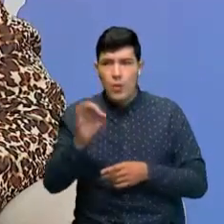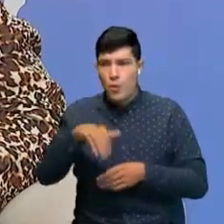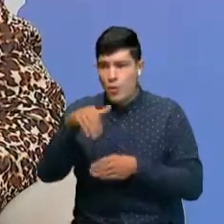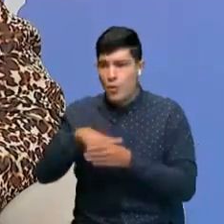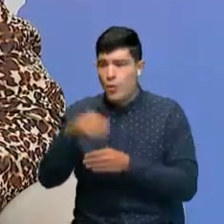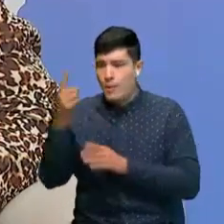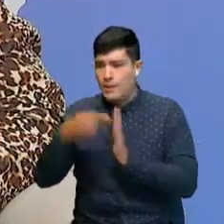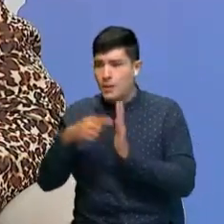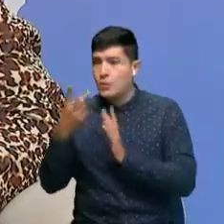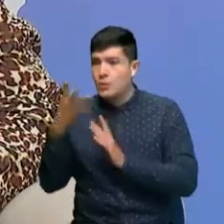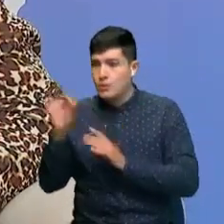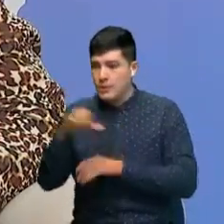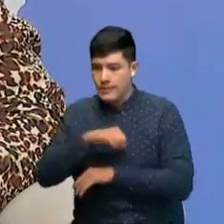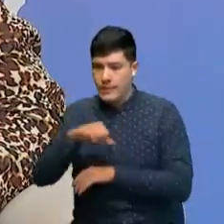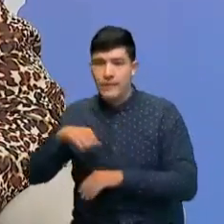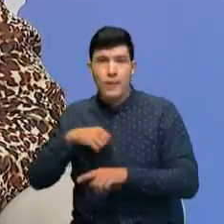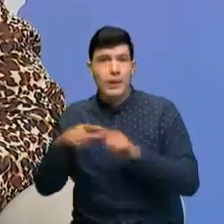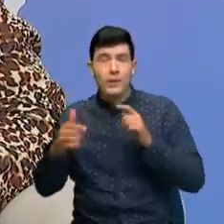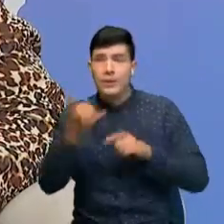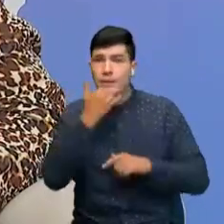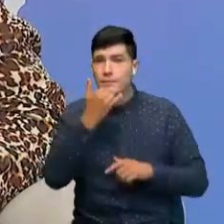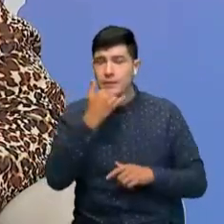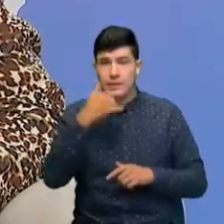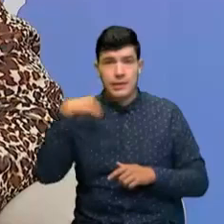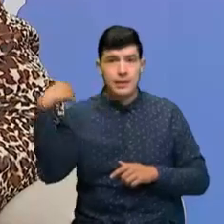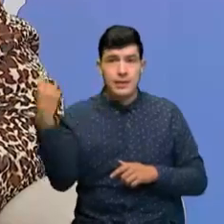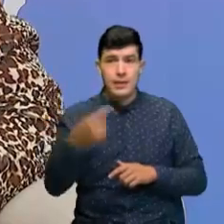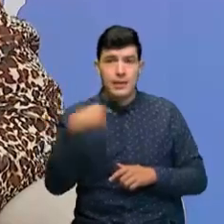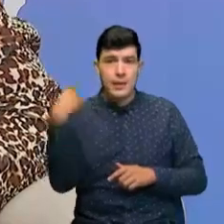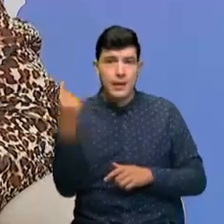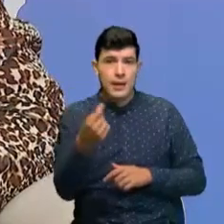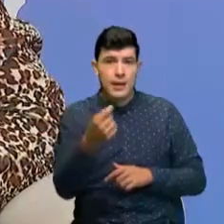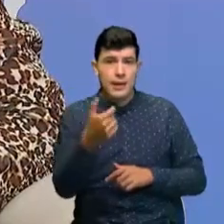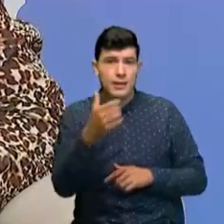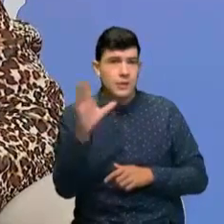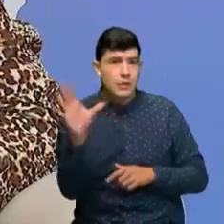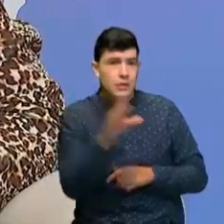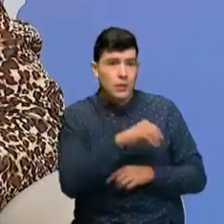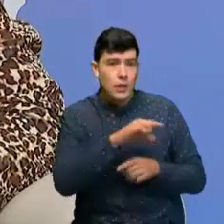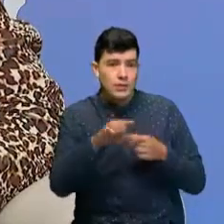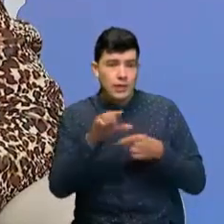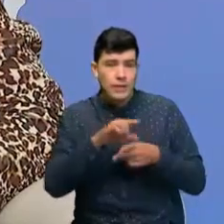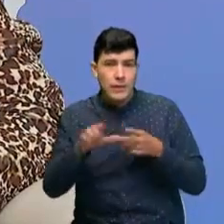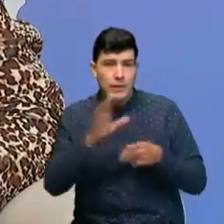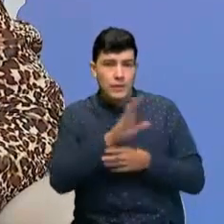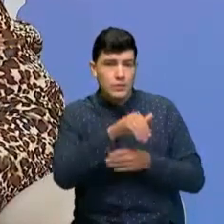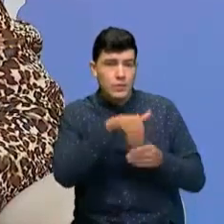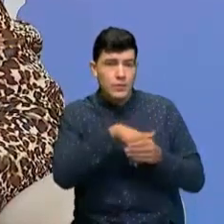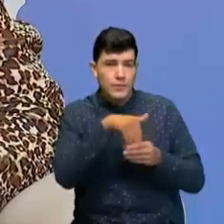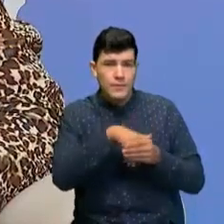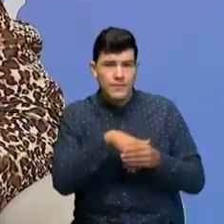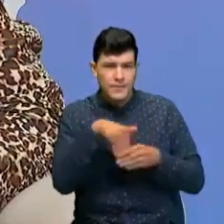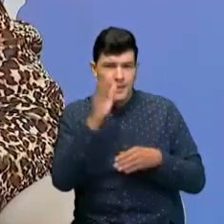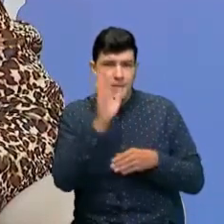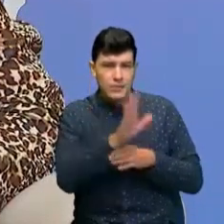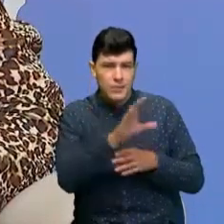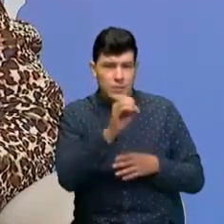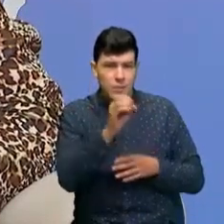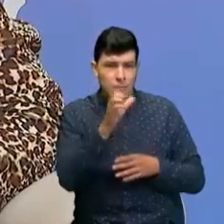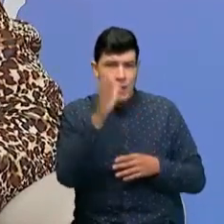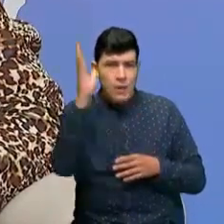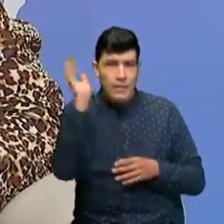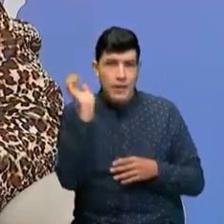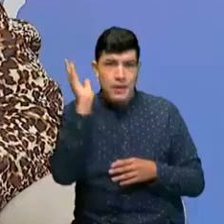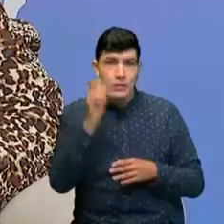1.150 en privado. Pero ¿qué pasa? Recordemos que generalmente casi todas las semanas las toman los fondos, sobre todo el de Colpensiones,